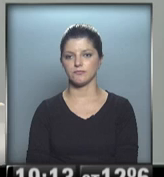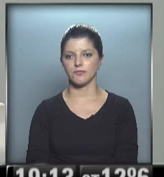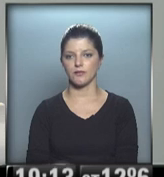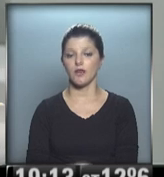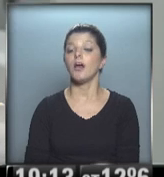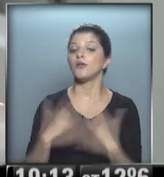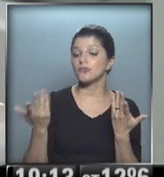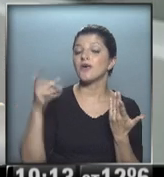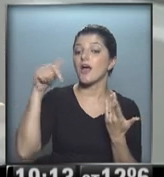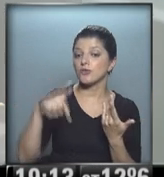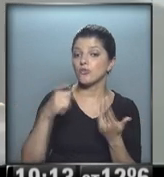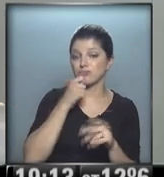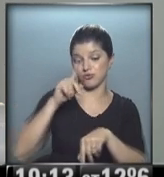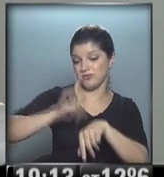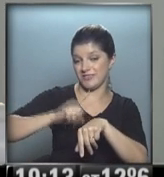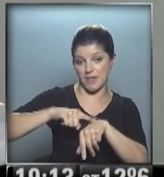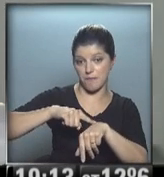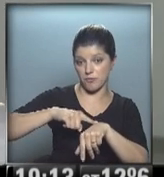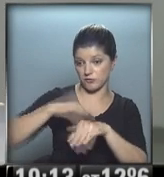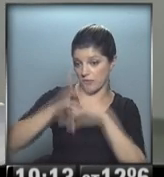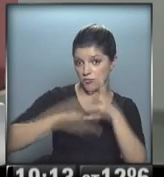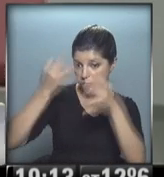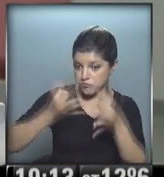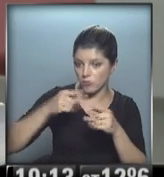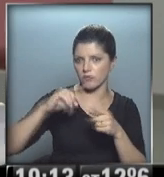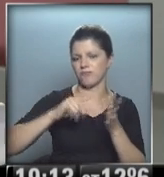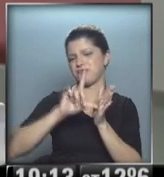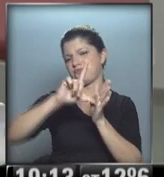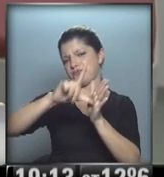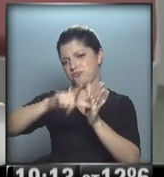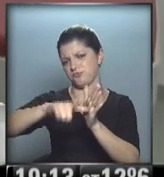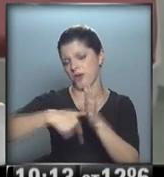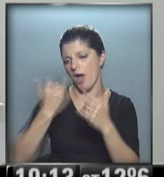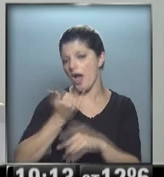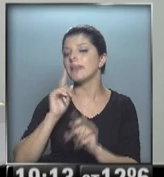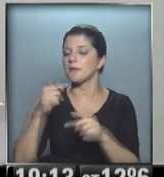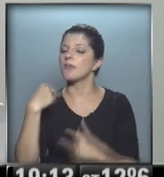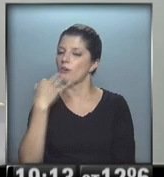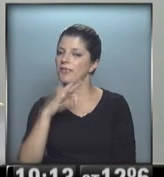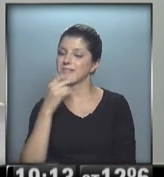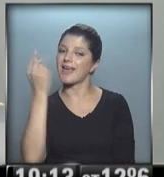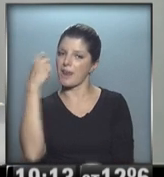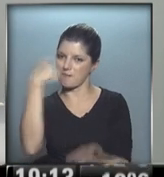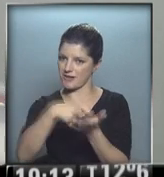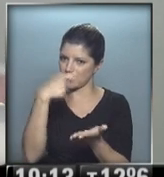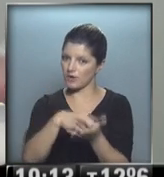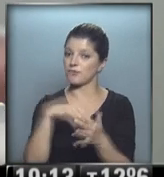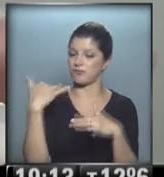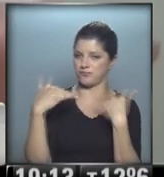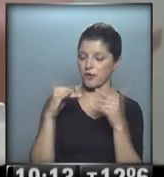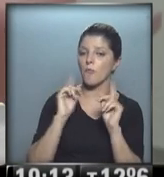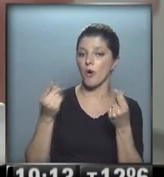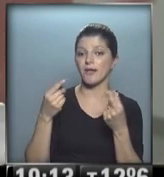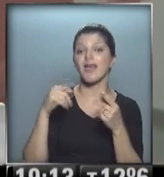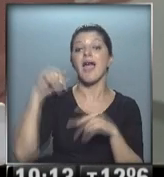permite una vida útil muy larga, y también tenemos que hablar de que la inversión es costo efectiva porque también baja